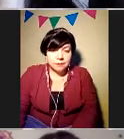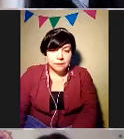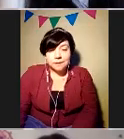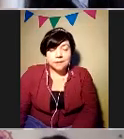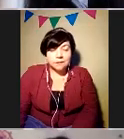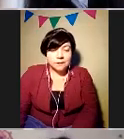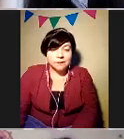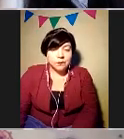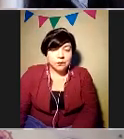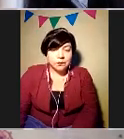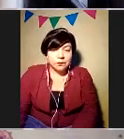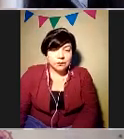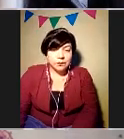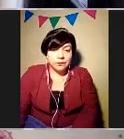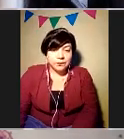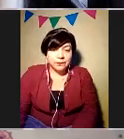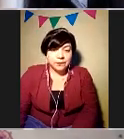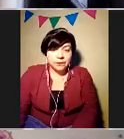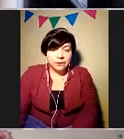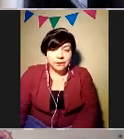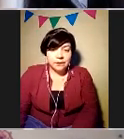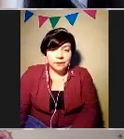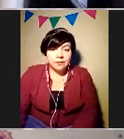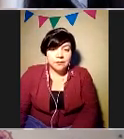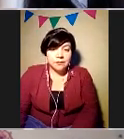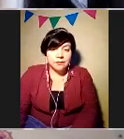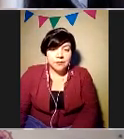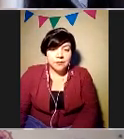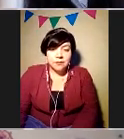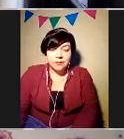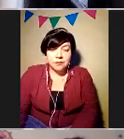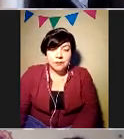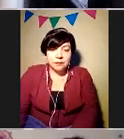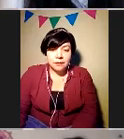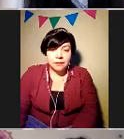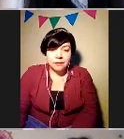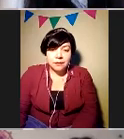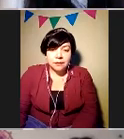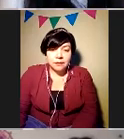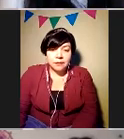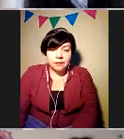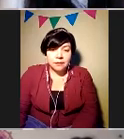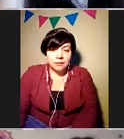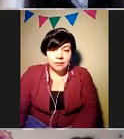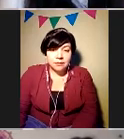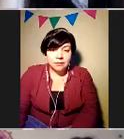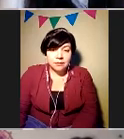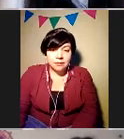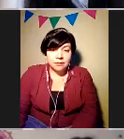futbolista, ya no me acuerdo, pero que para cuando partió la pandemia, llamó a dos costureras de patronato que las tenían cerradas en su departamento